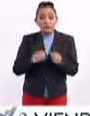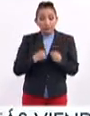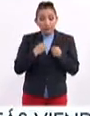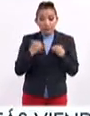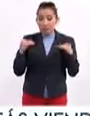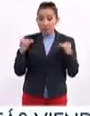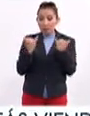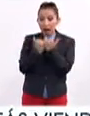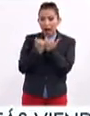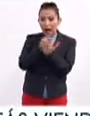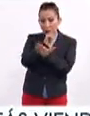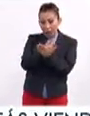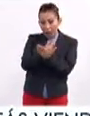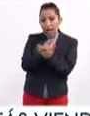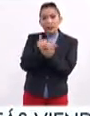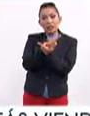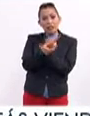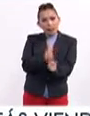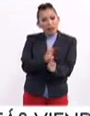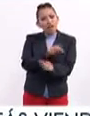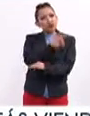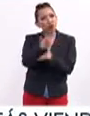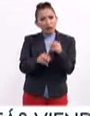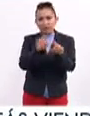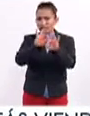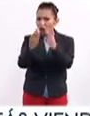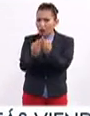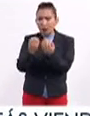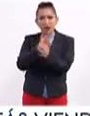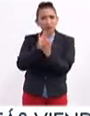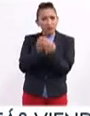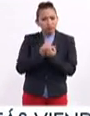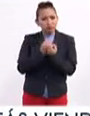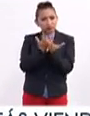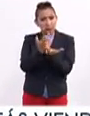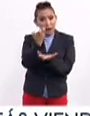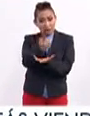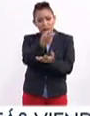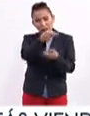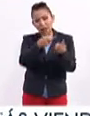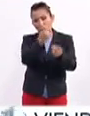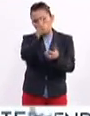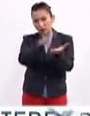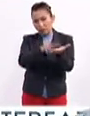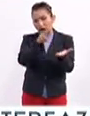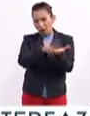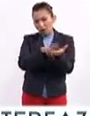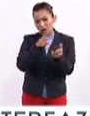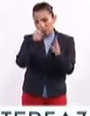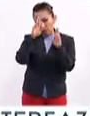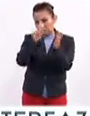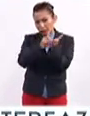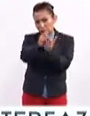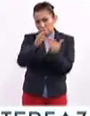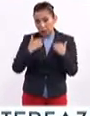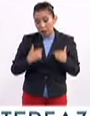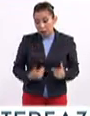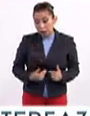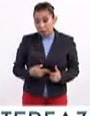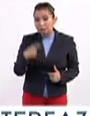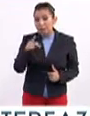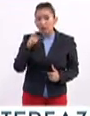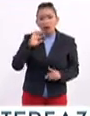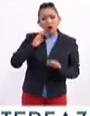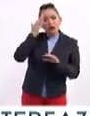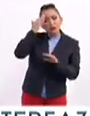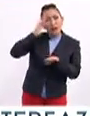la igualdad ante la ley y la libertad en todas sus dimensiones y manifestaciones son algunos de los valores considerados como derechos humanos, pero